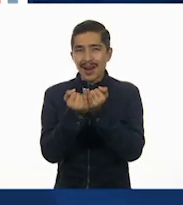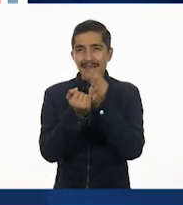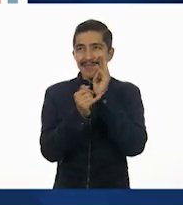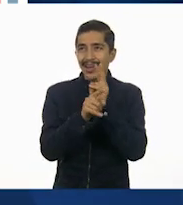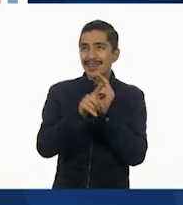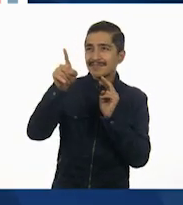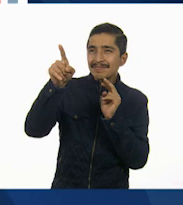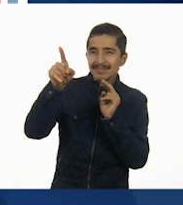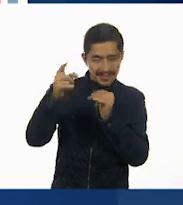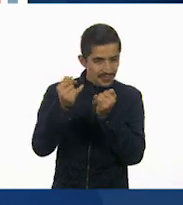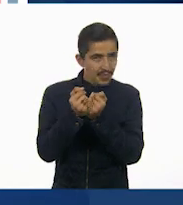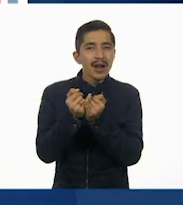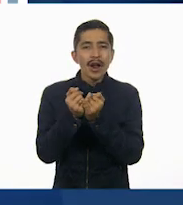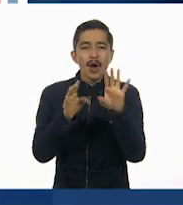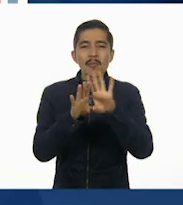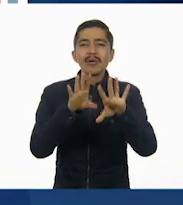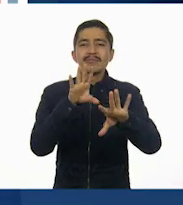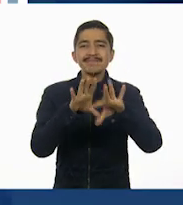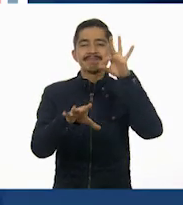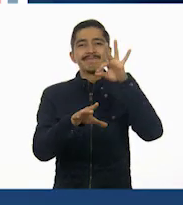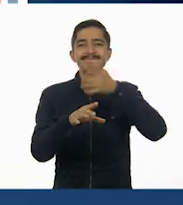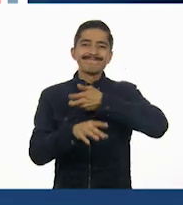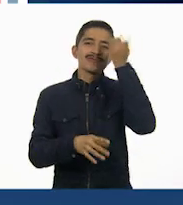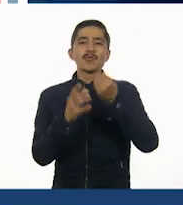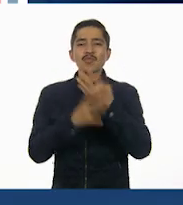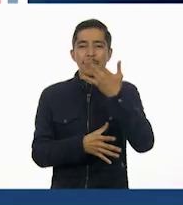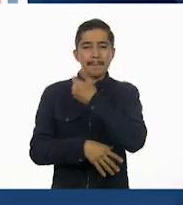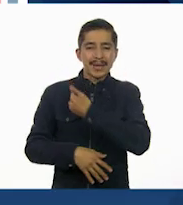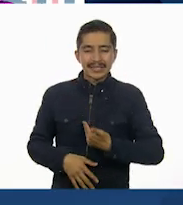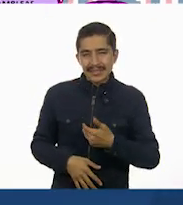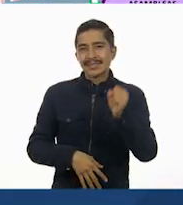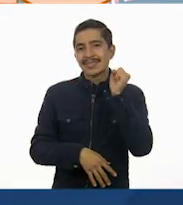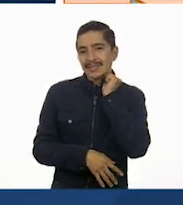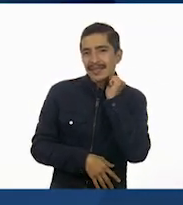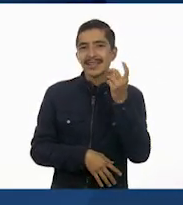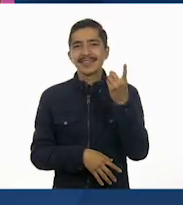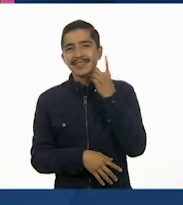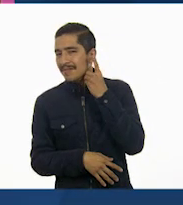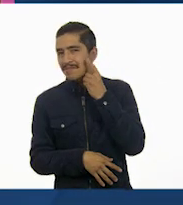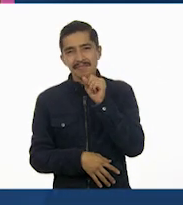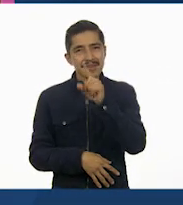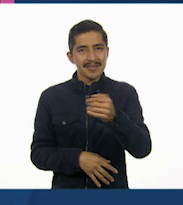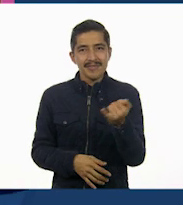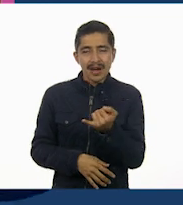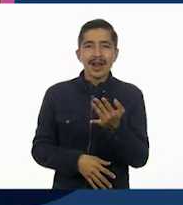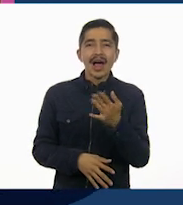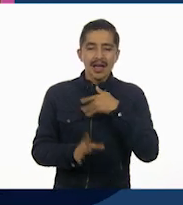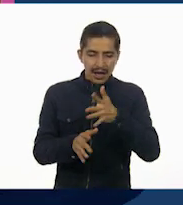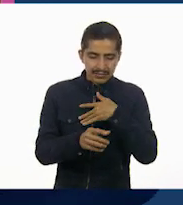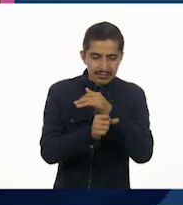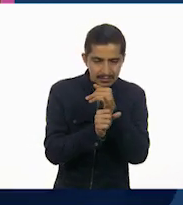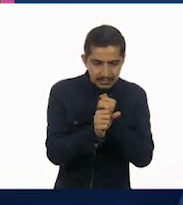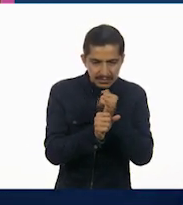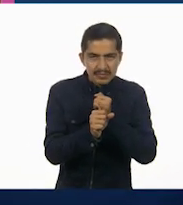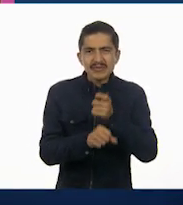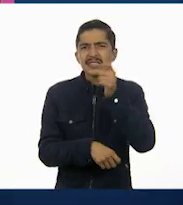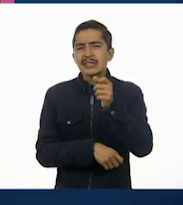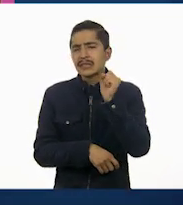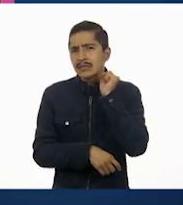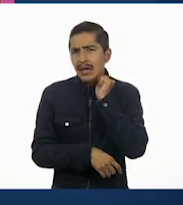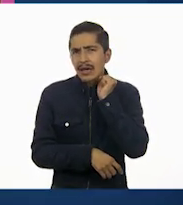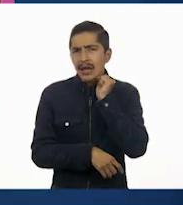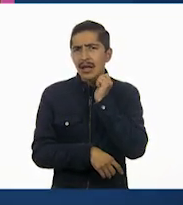hacemos elecciones para elegir a un presidente y a los senadores y los diputados. Y también investigué que los